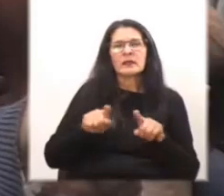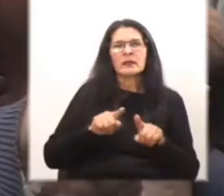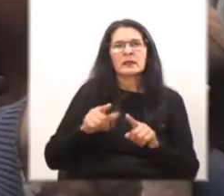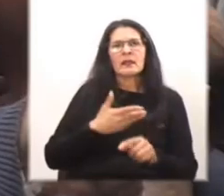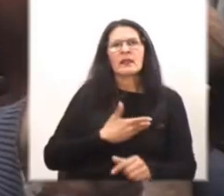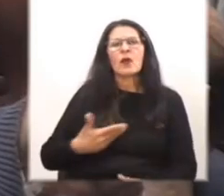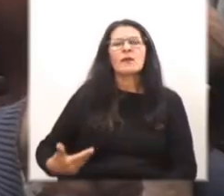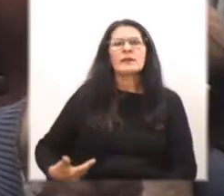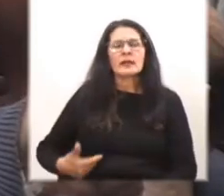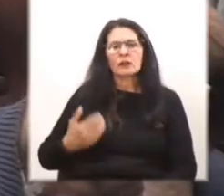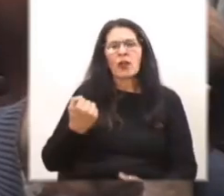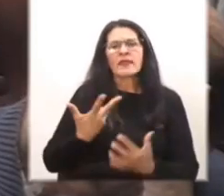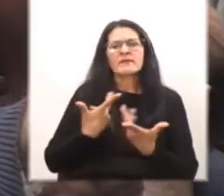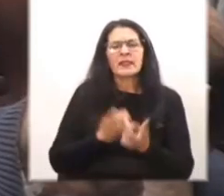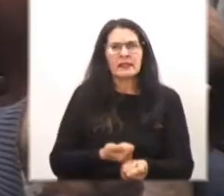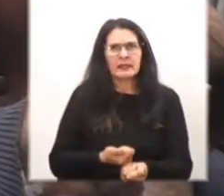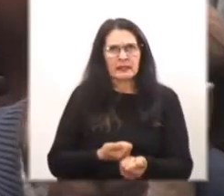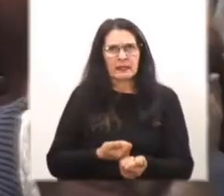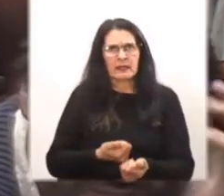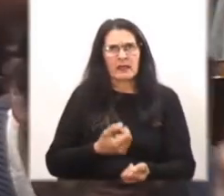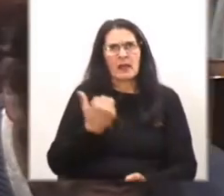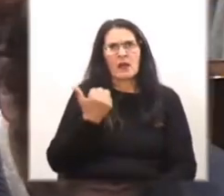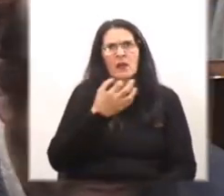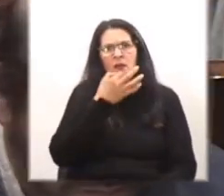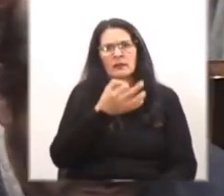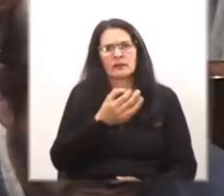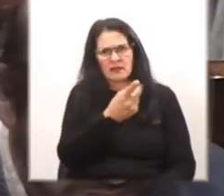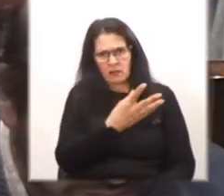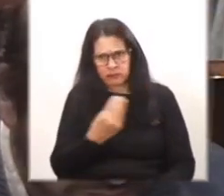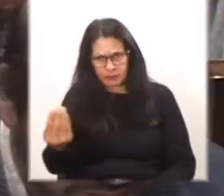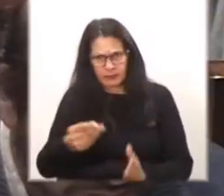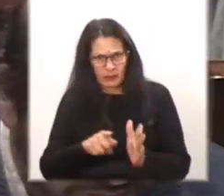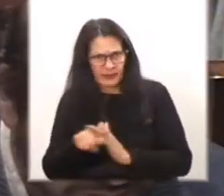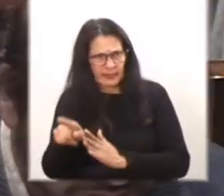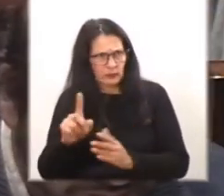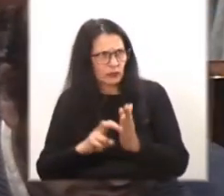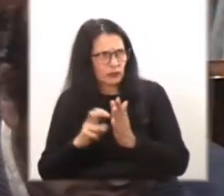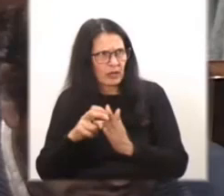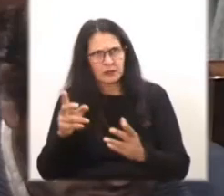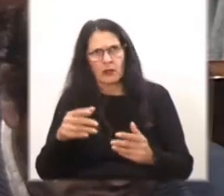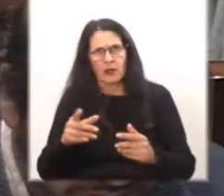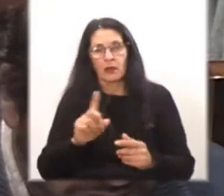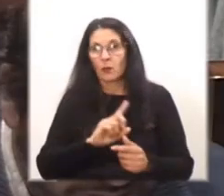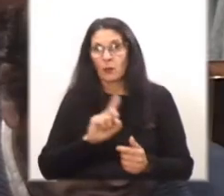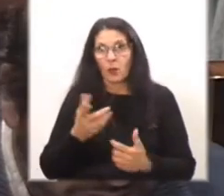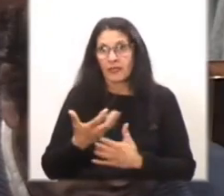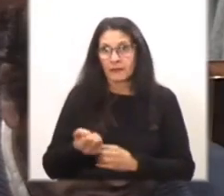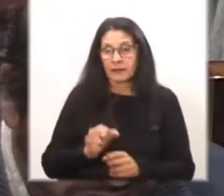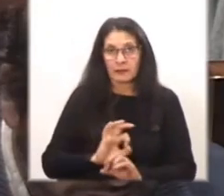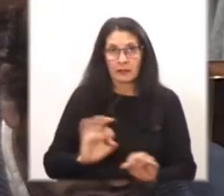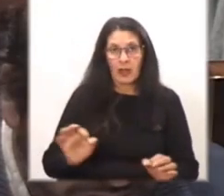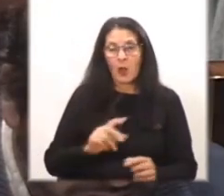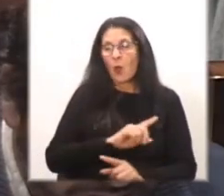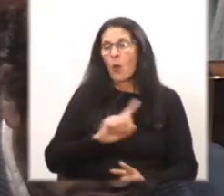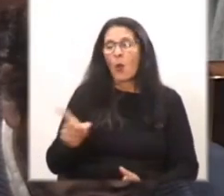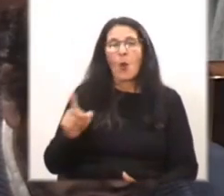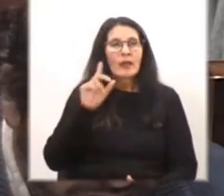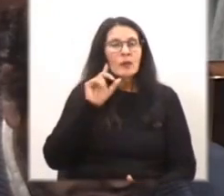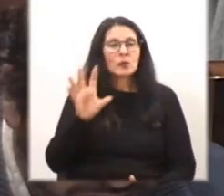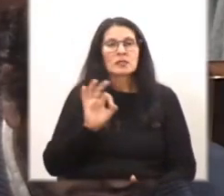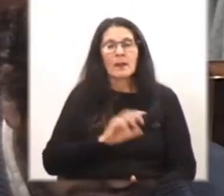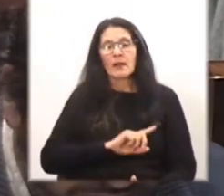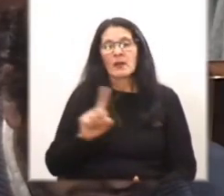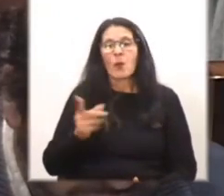gobierno defender las designaciones directas en Salto Grande. No hemos escuchado un solo dirigente